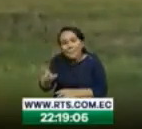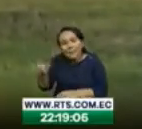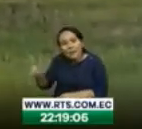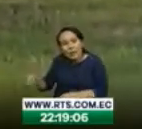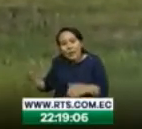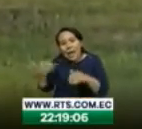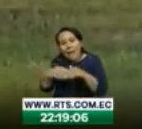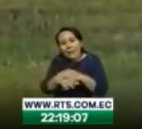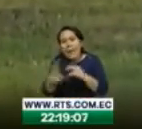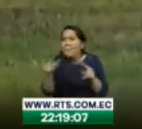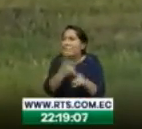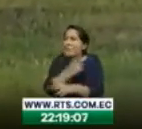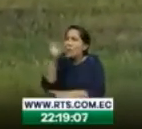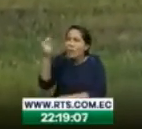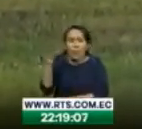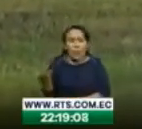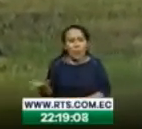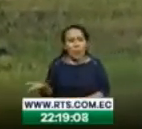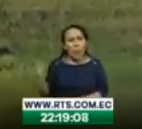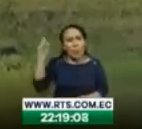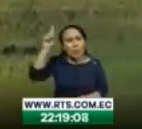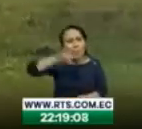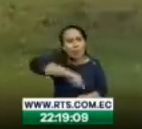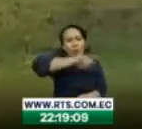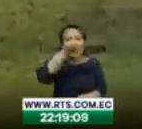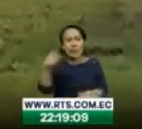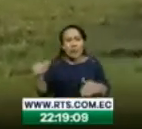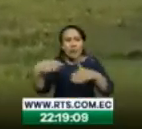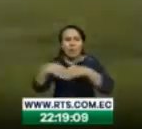área estrictamente restringida.